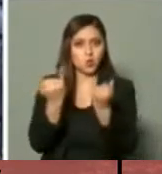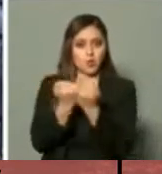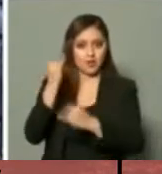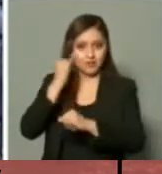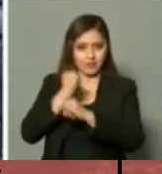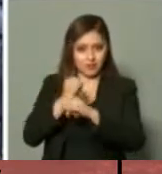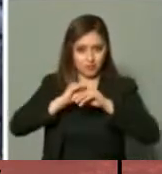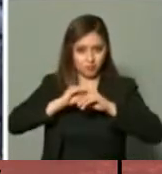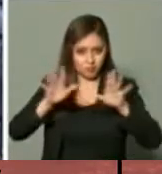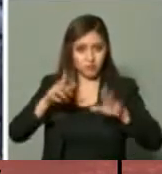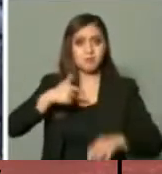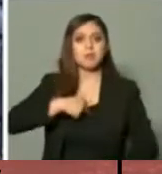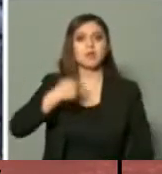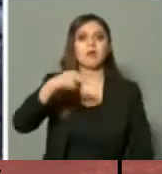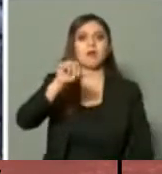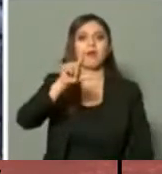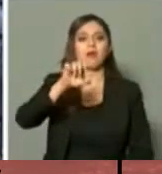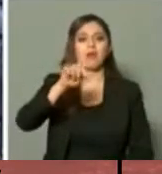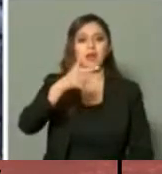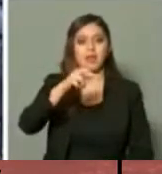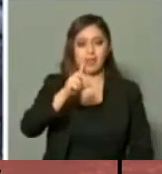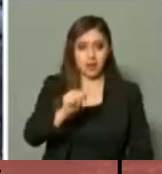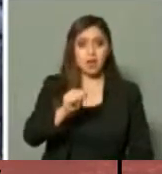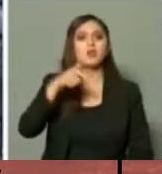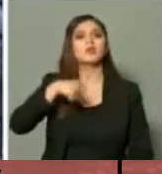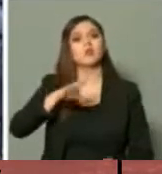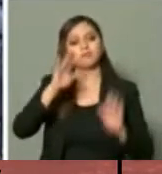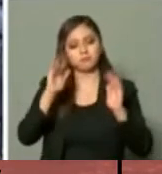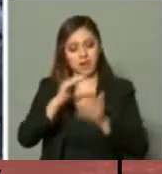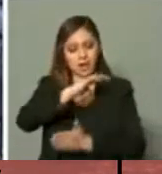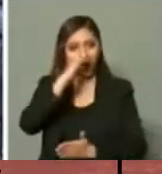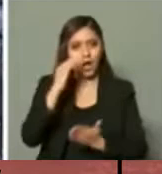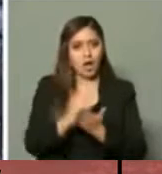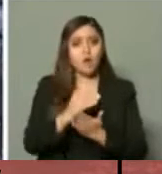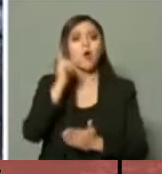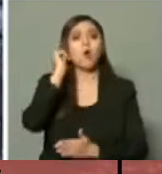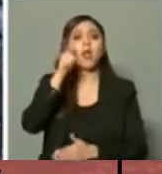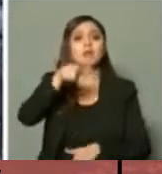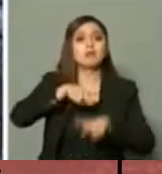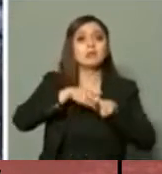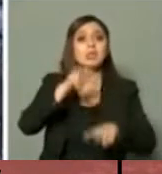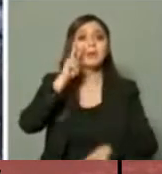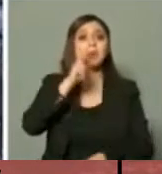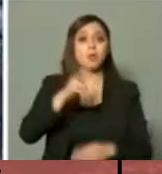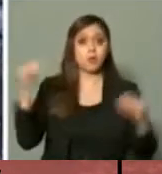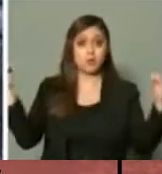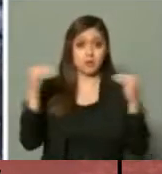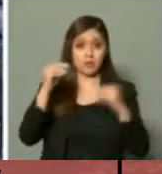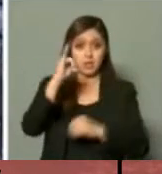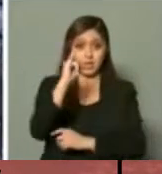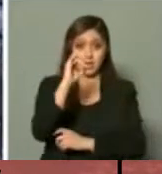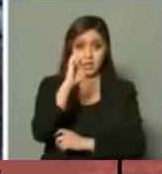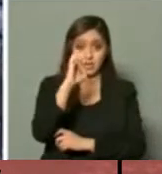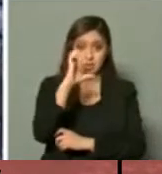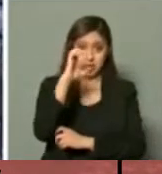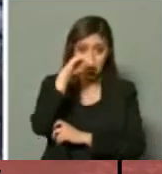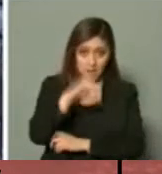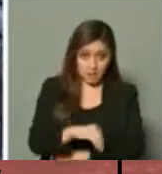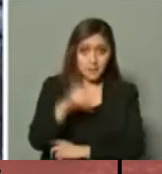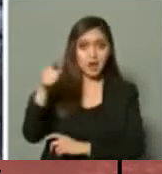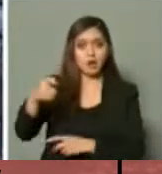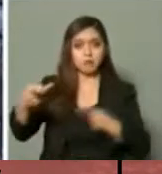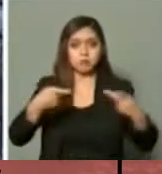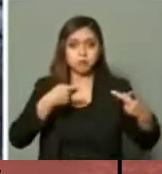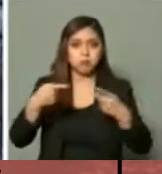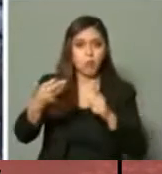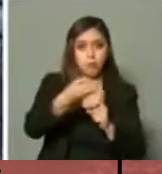sociales. Yo soy Alejandra Gallardo, me despido por el momento, no sin invitarle a que continúe viendo los debates que el Instituto Electoral de la Ciudad de México